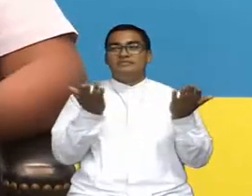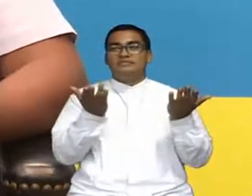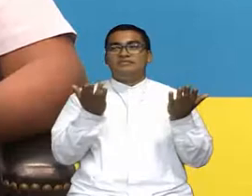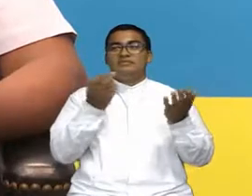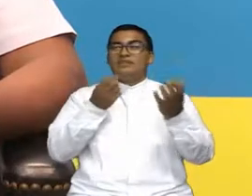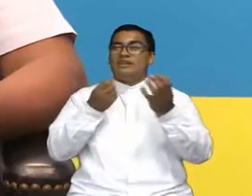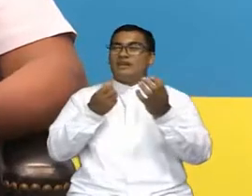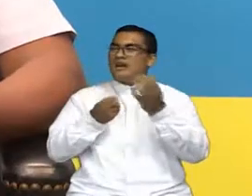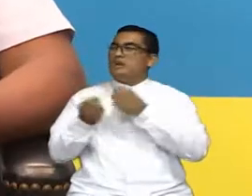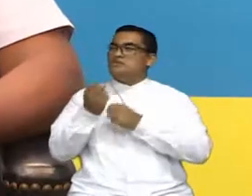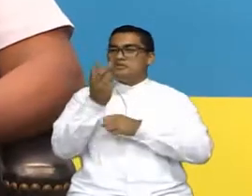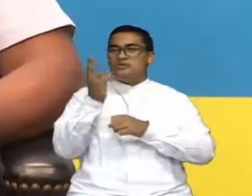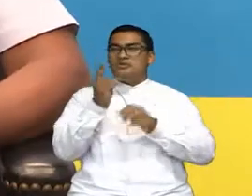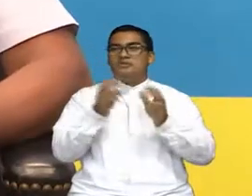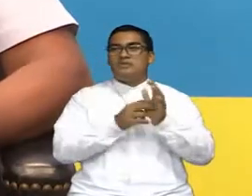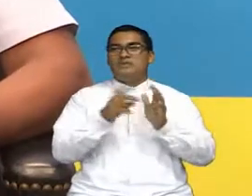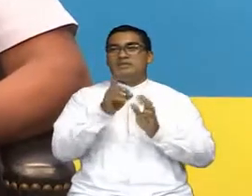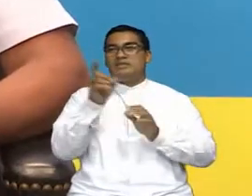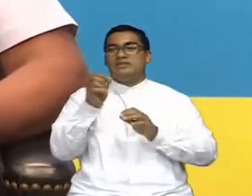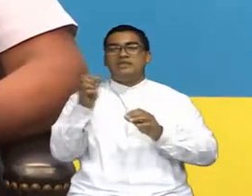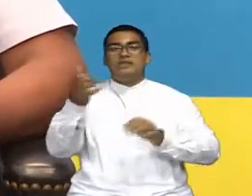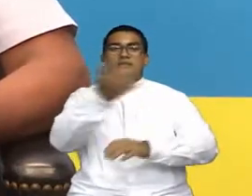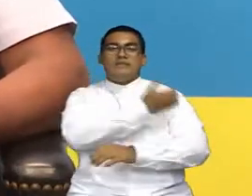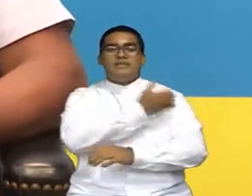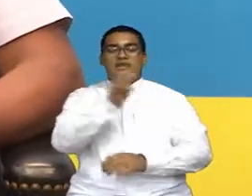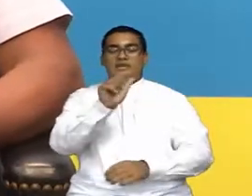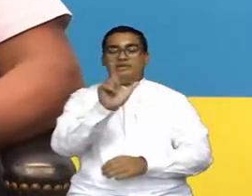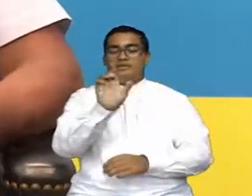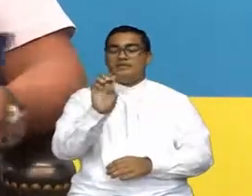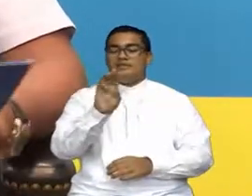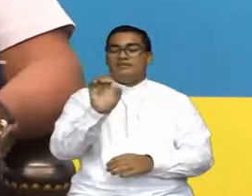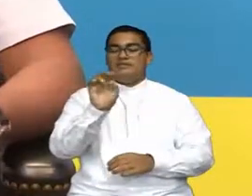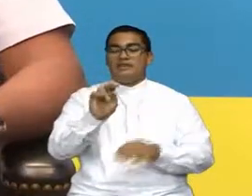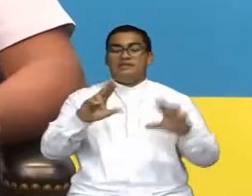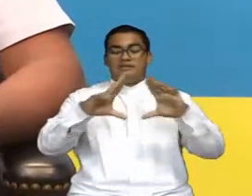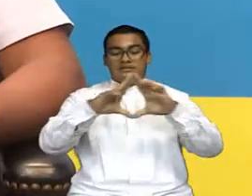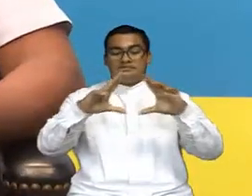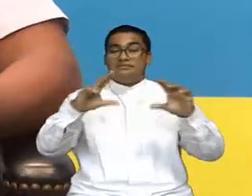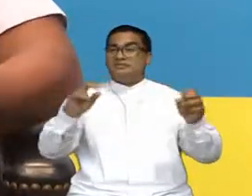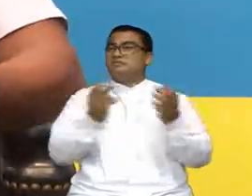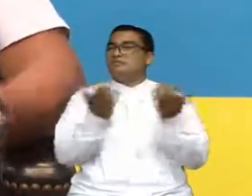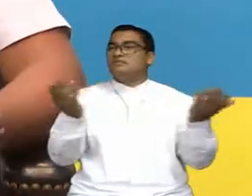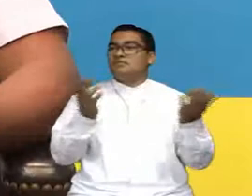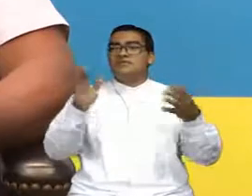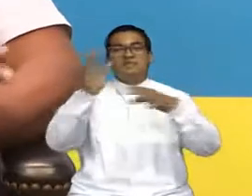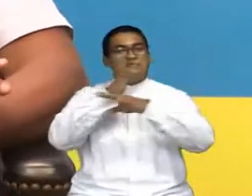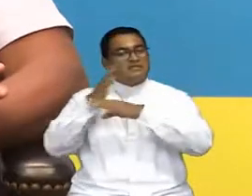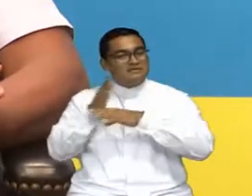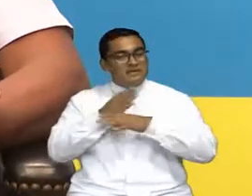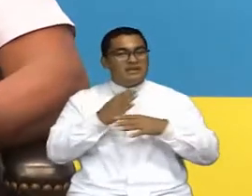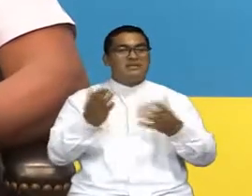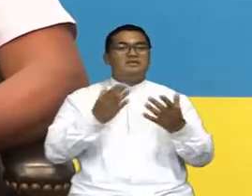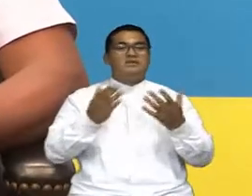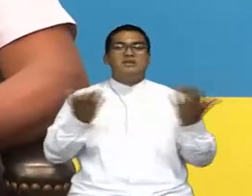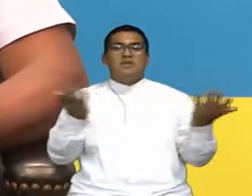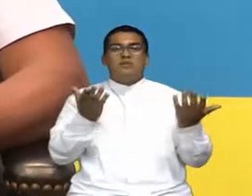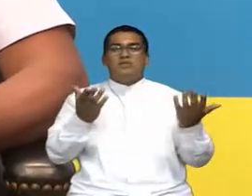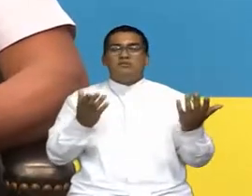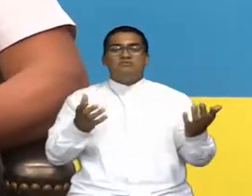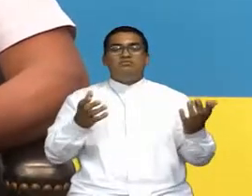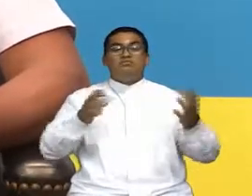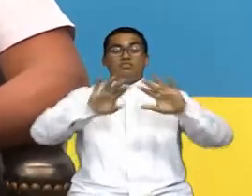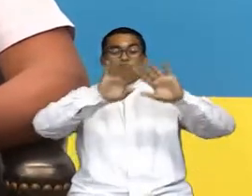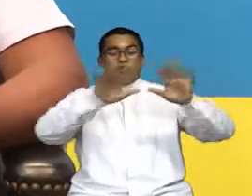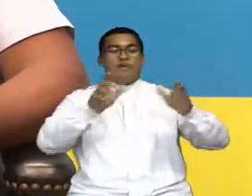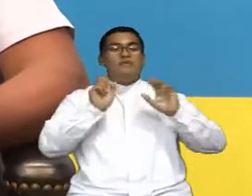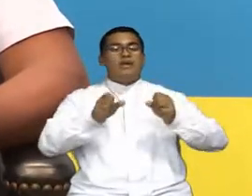año 2010 el Hospital Alemán Nicaragüense, que consiste en diferentes posiciones, valga la redundancia, para que la